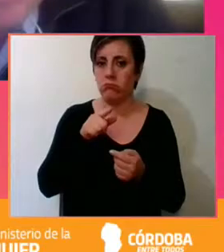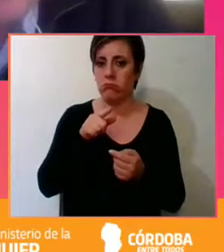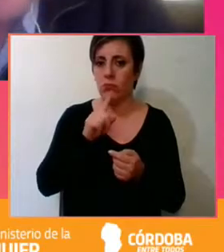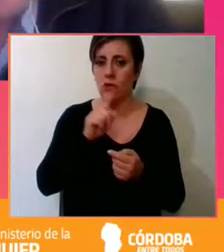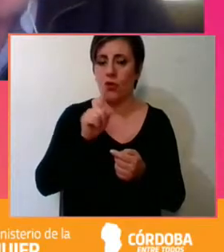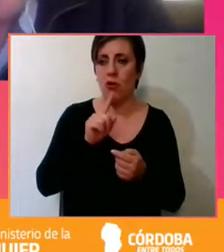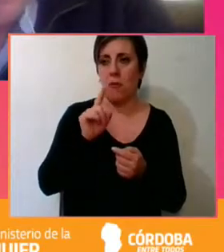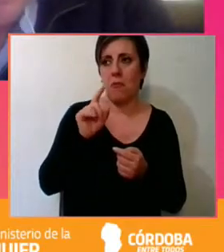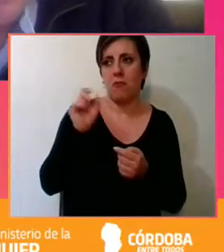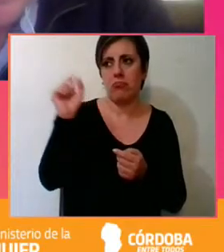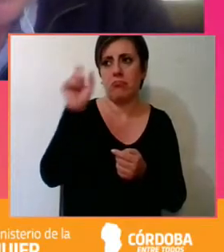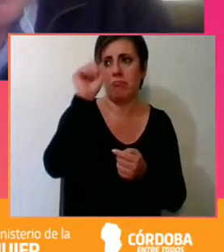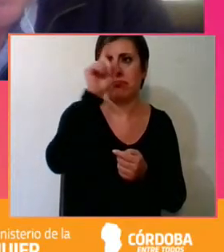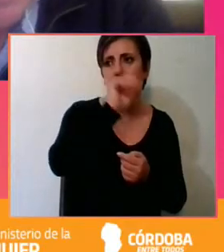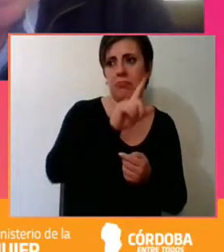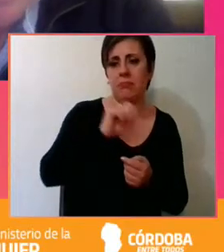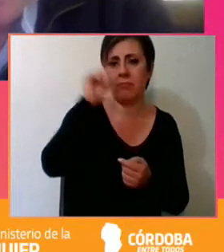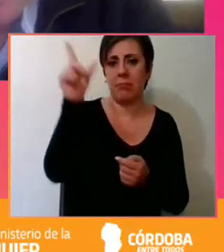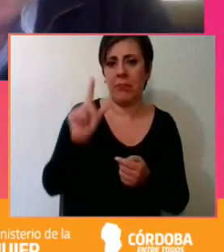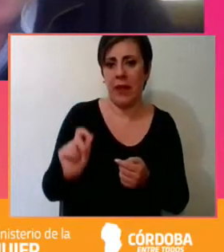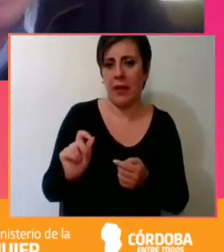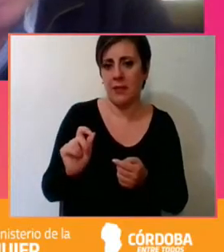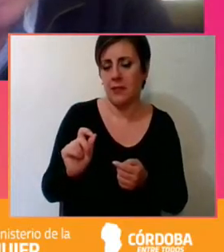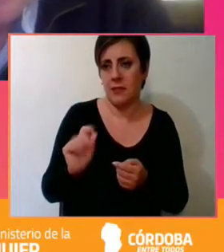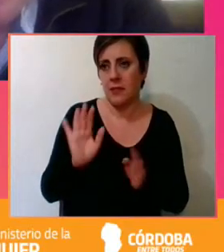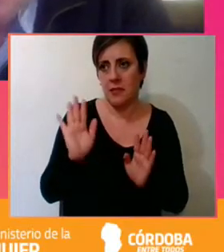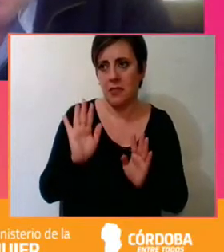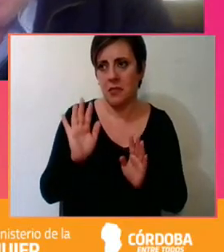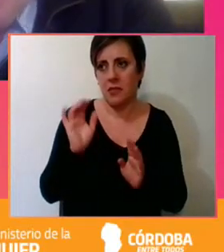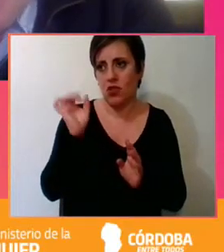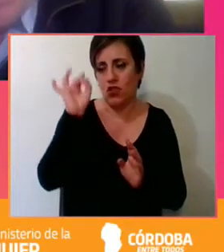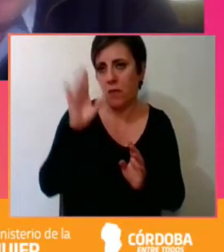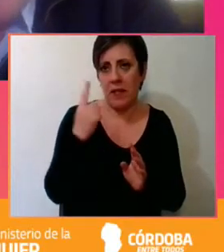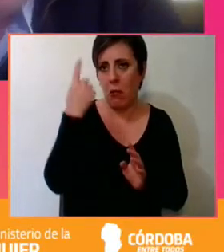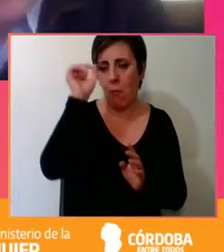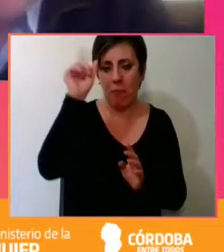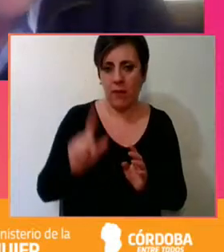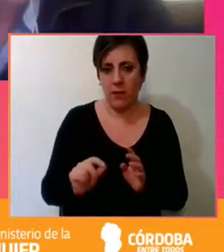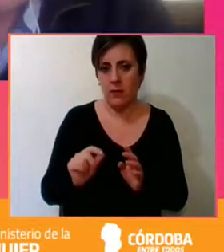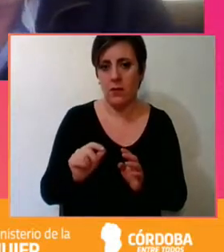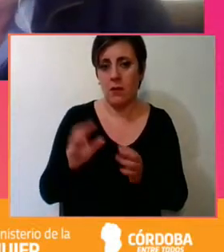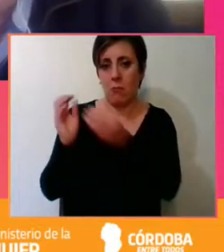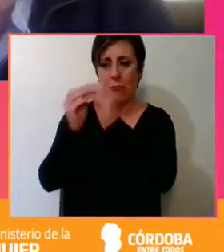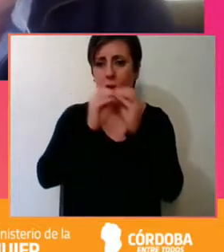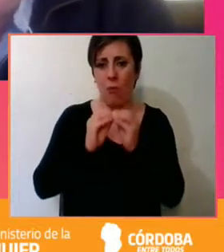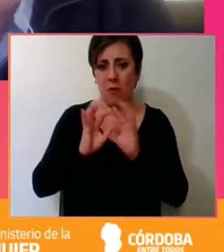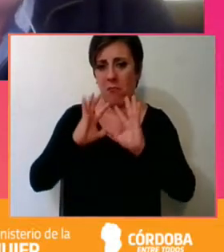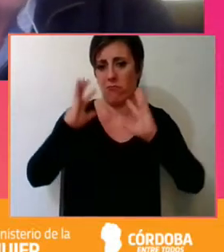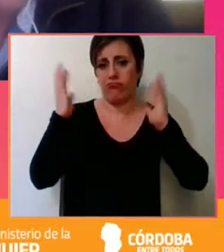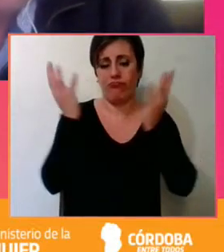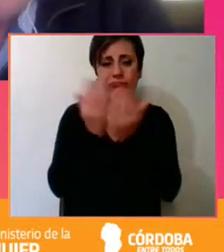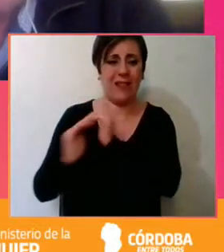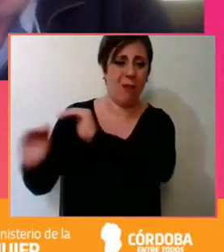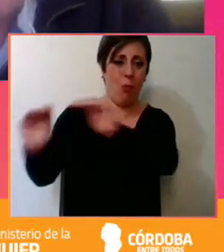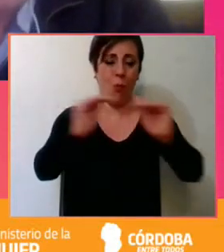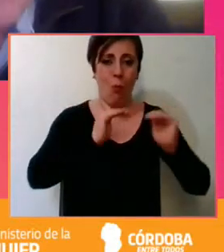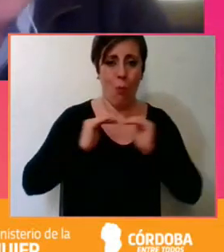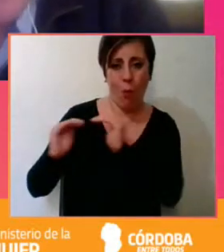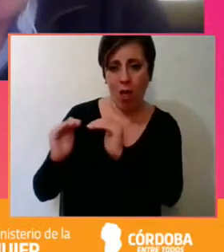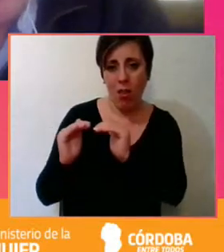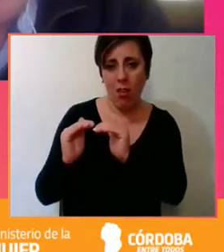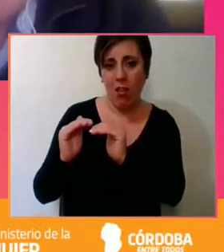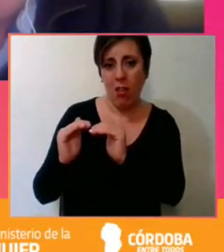ningún país de la región iberoamericana, sino que es un problema absolutamente común en todos los